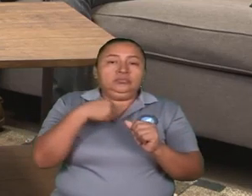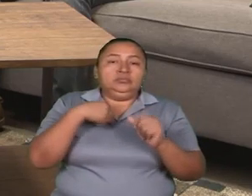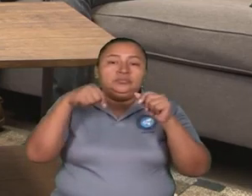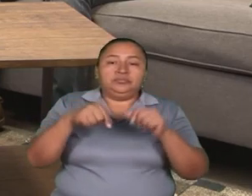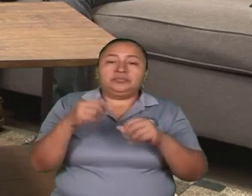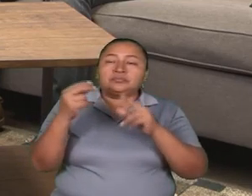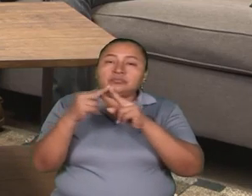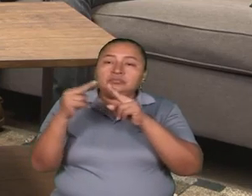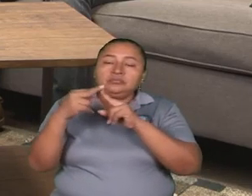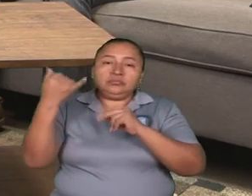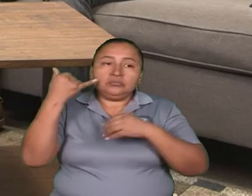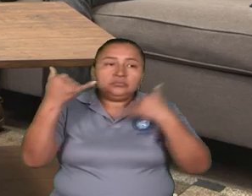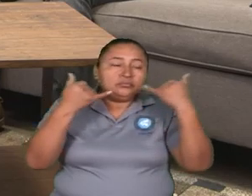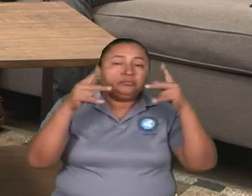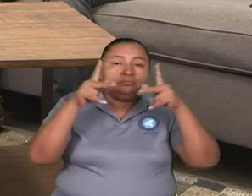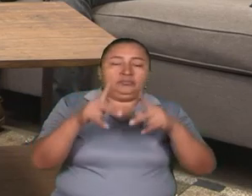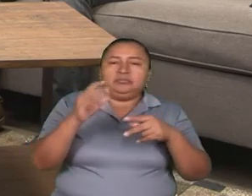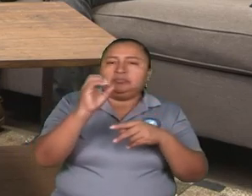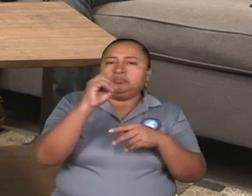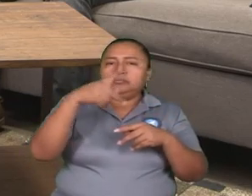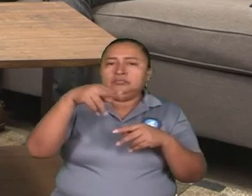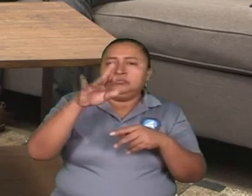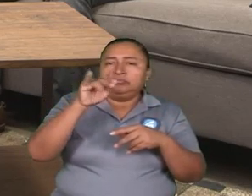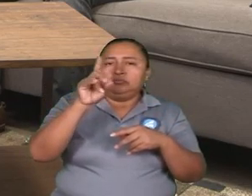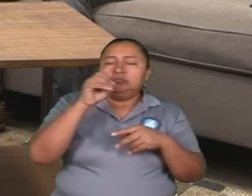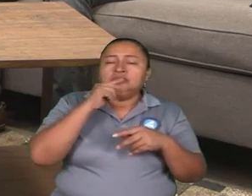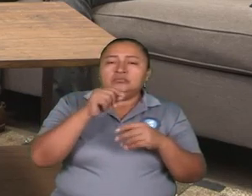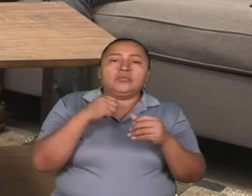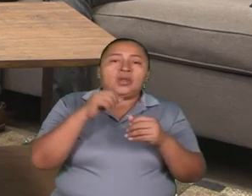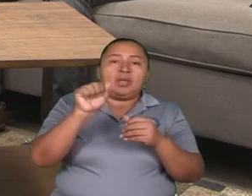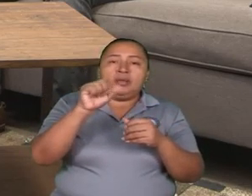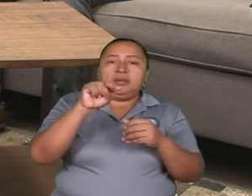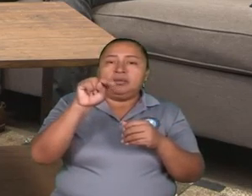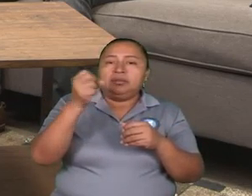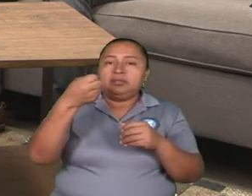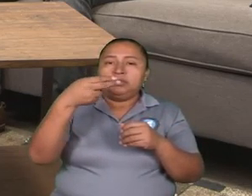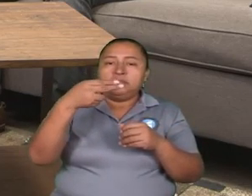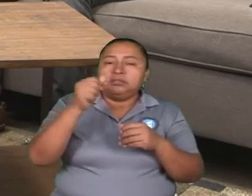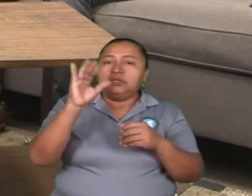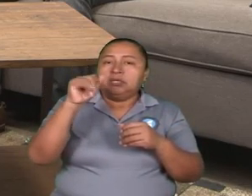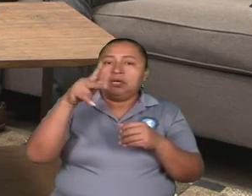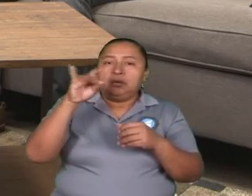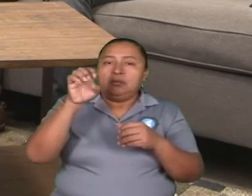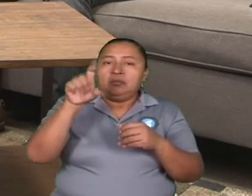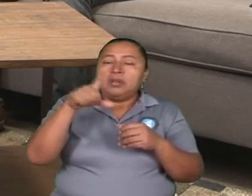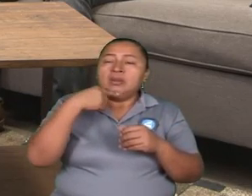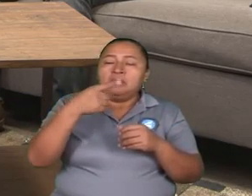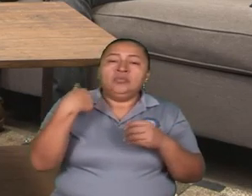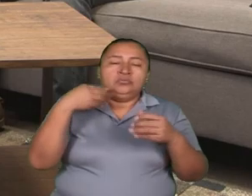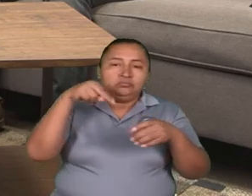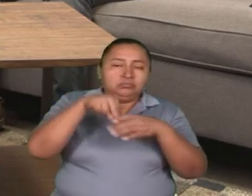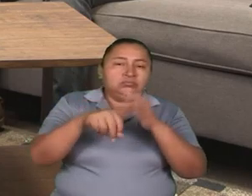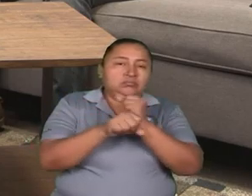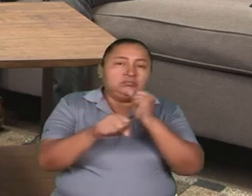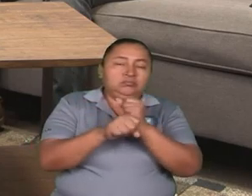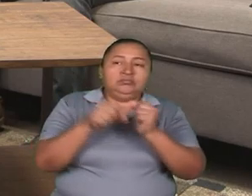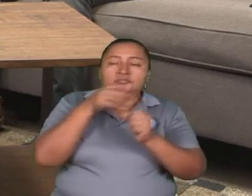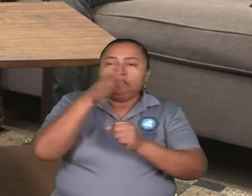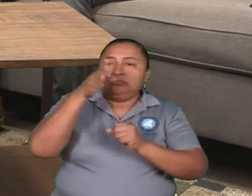Tenemos que hacer una pausa, compañero Félix, pero al volver quisiera que nos hablara de las expectativas de crecimiento del sector referido al próximo